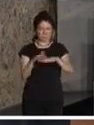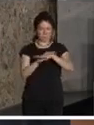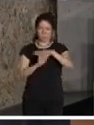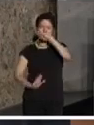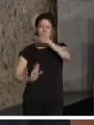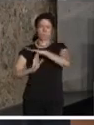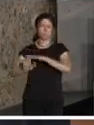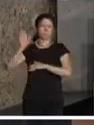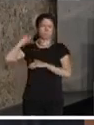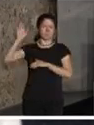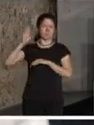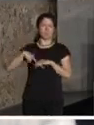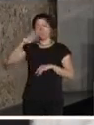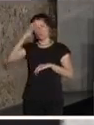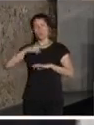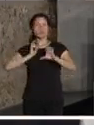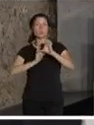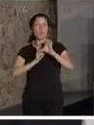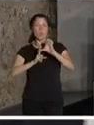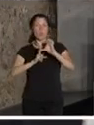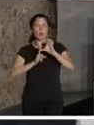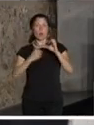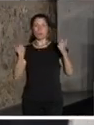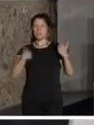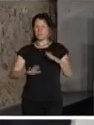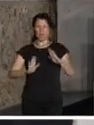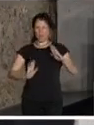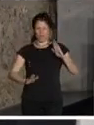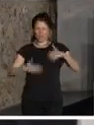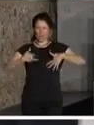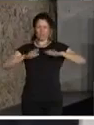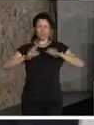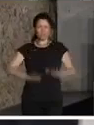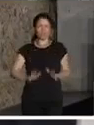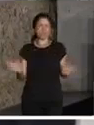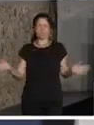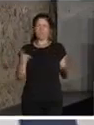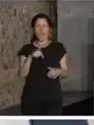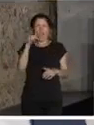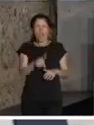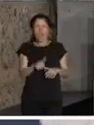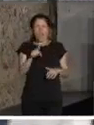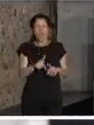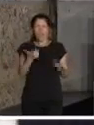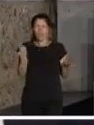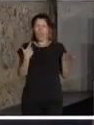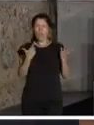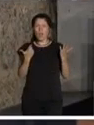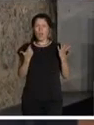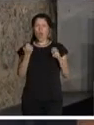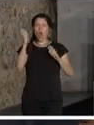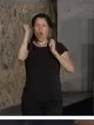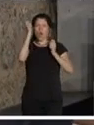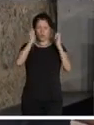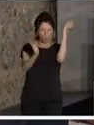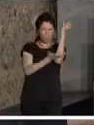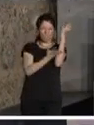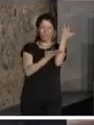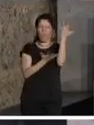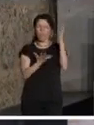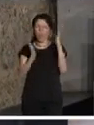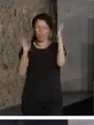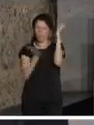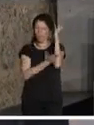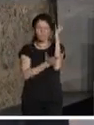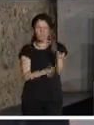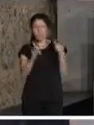hora yo creo que extremadura se tiene que plantar ya y decir que aquí no se va a talar ni un olivo Ni una encina más